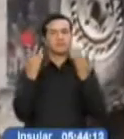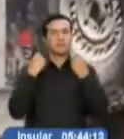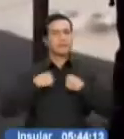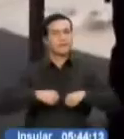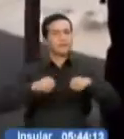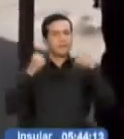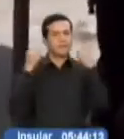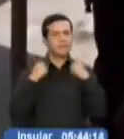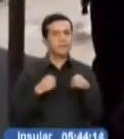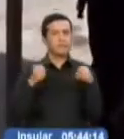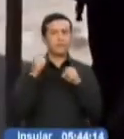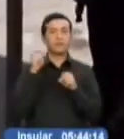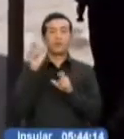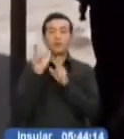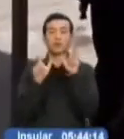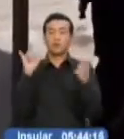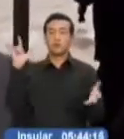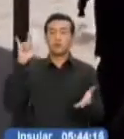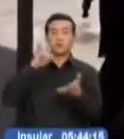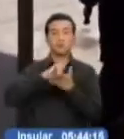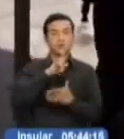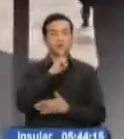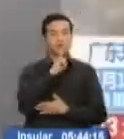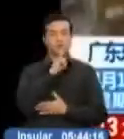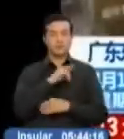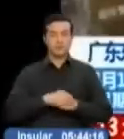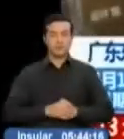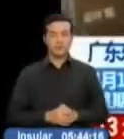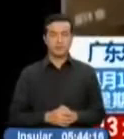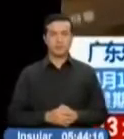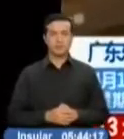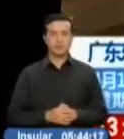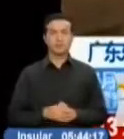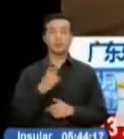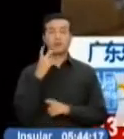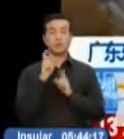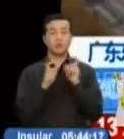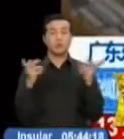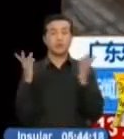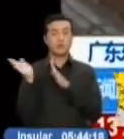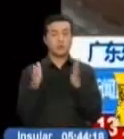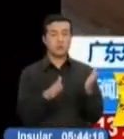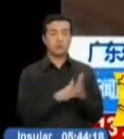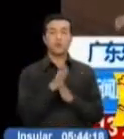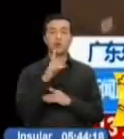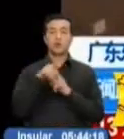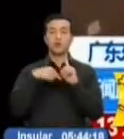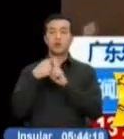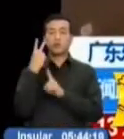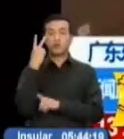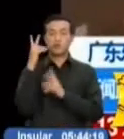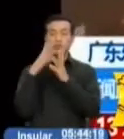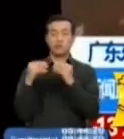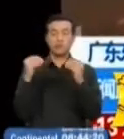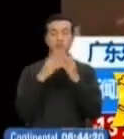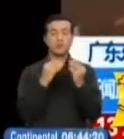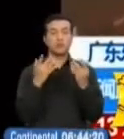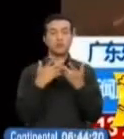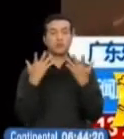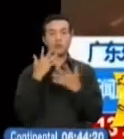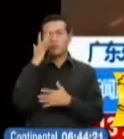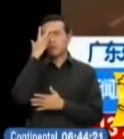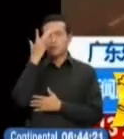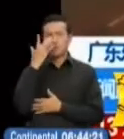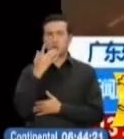ataques aéreos por aviones de eeuu doce personas murieron y otras dos continúan desaparecidas al